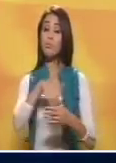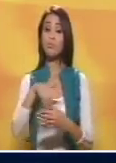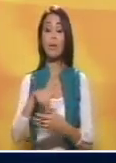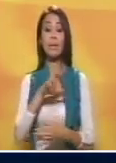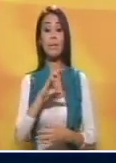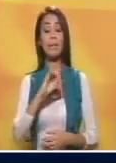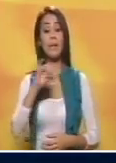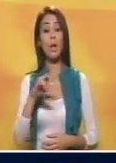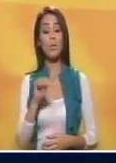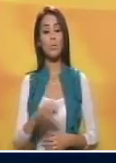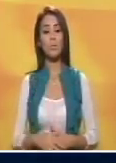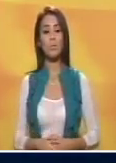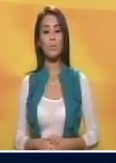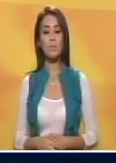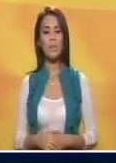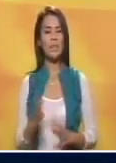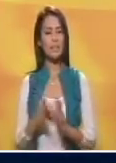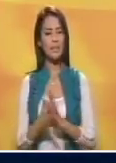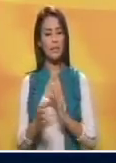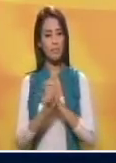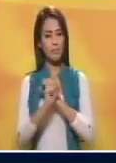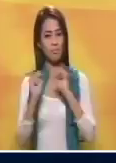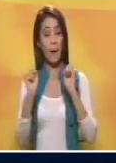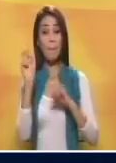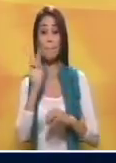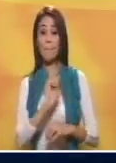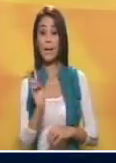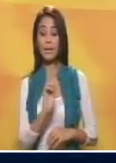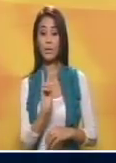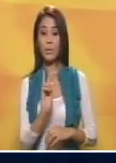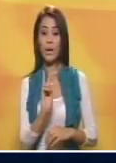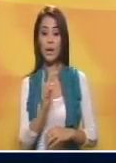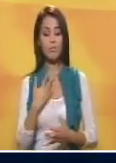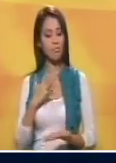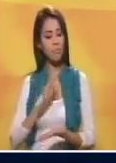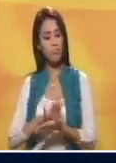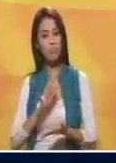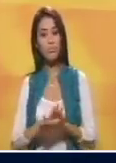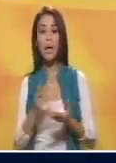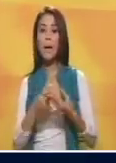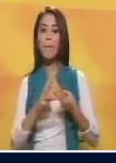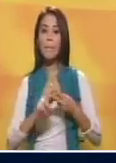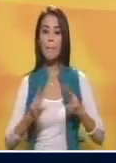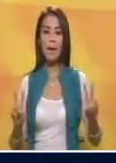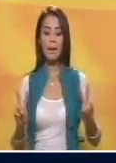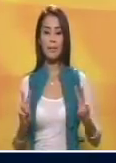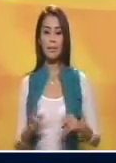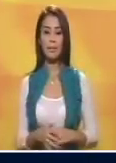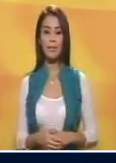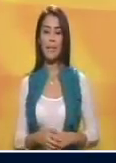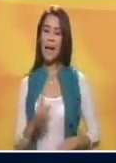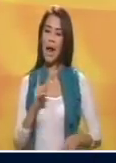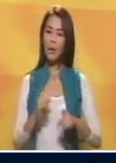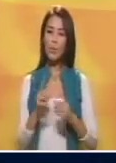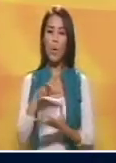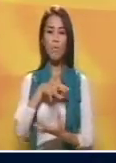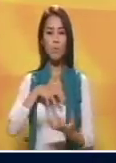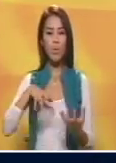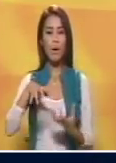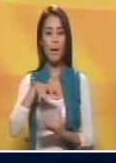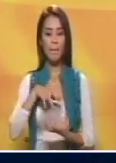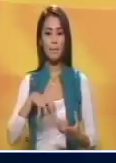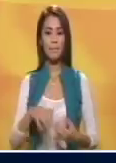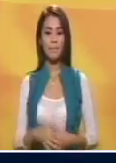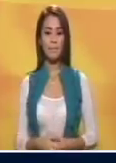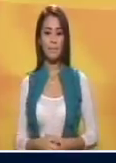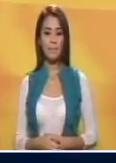que al amanecer ya Venezuela estaba en tranquilidad y en paz en medio de los focos intensos de violencia en que se